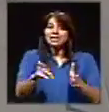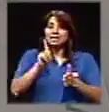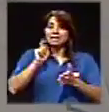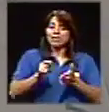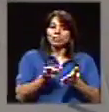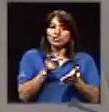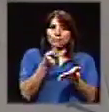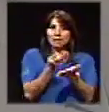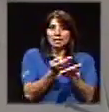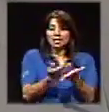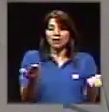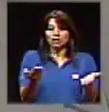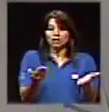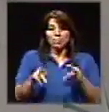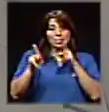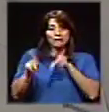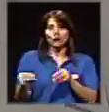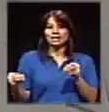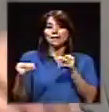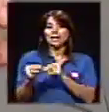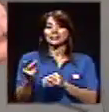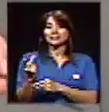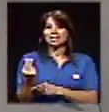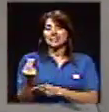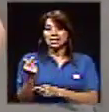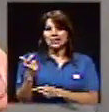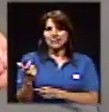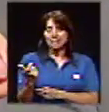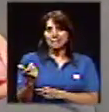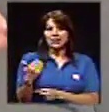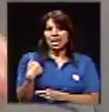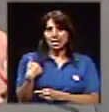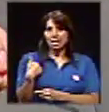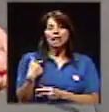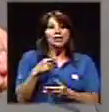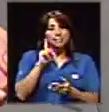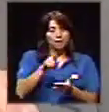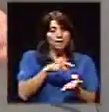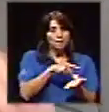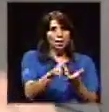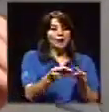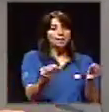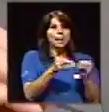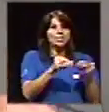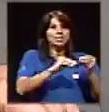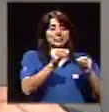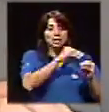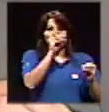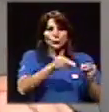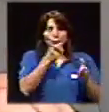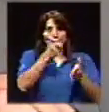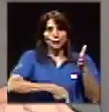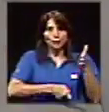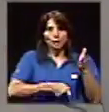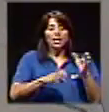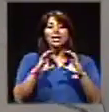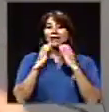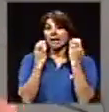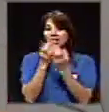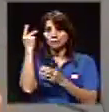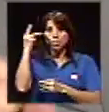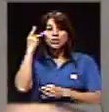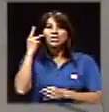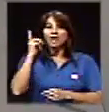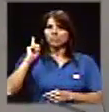tienen paguen más. Entonces, no es un tema menor, es el tema central del desarrollo. Sí tiene obligación la clase política de que